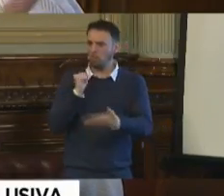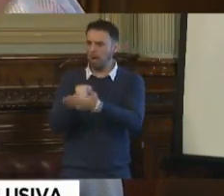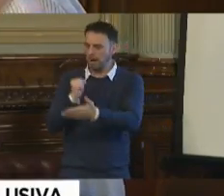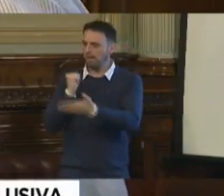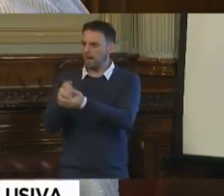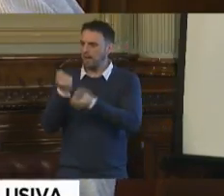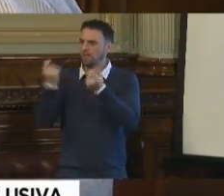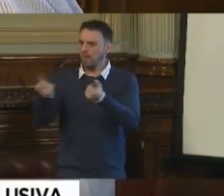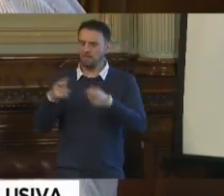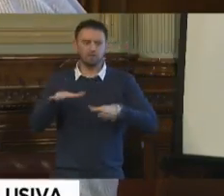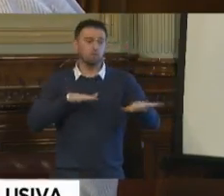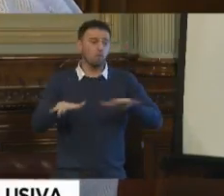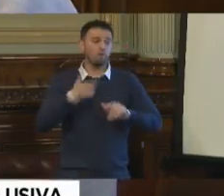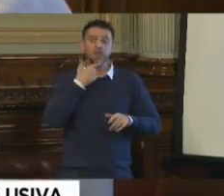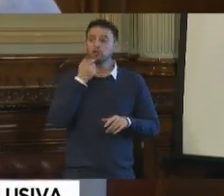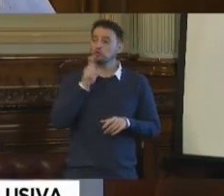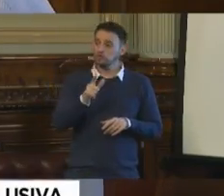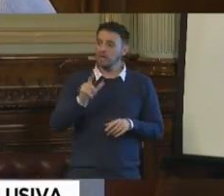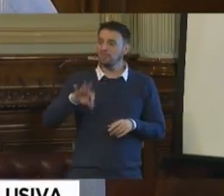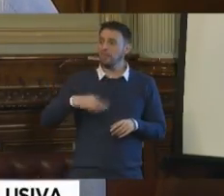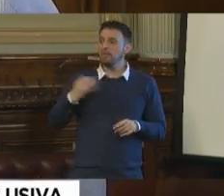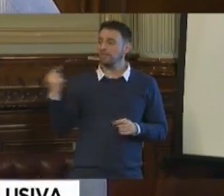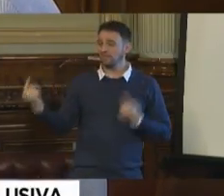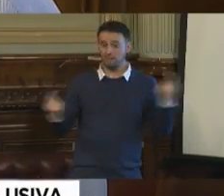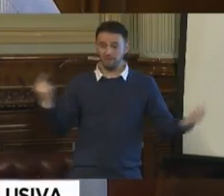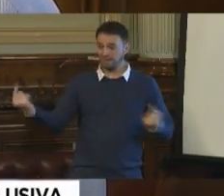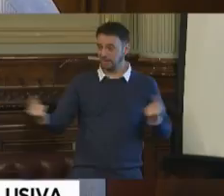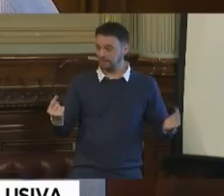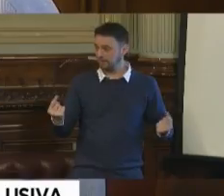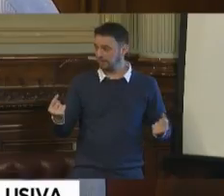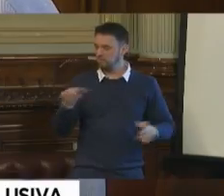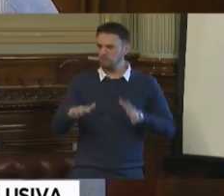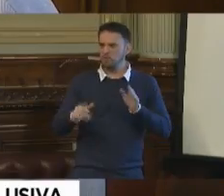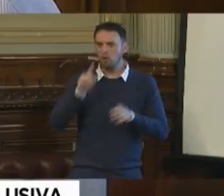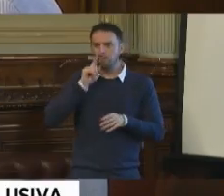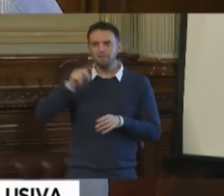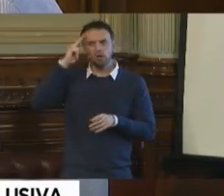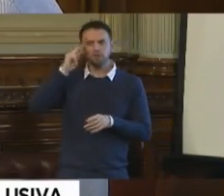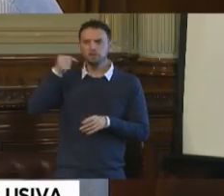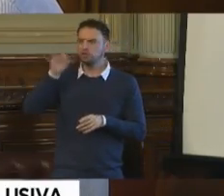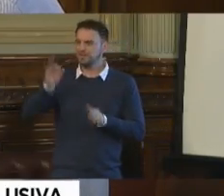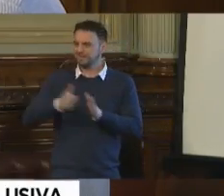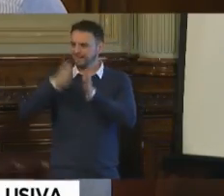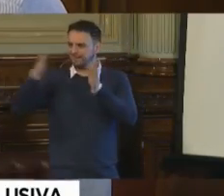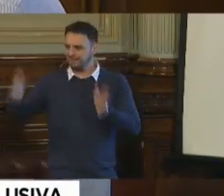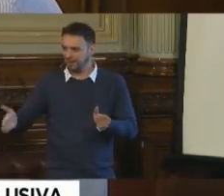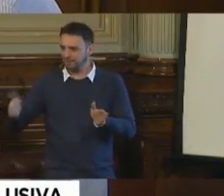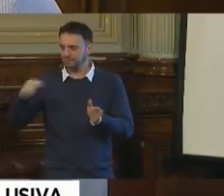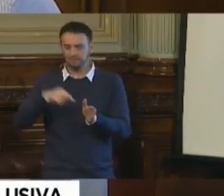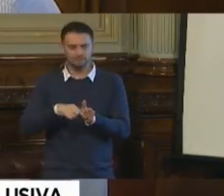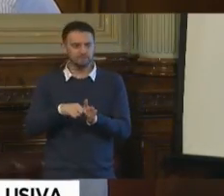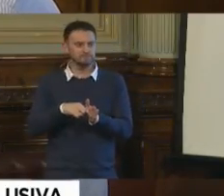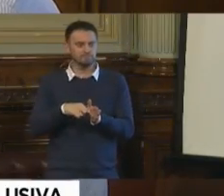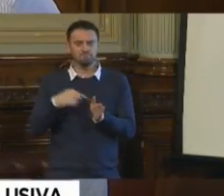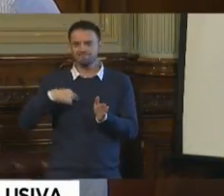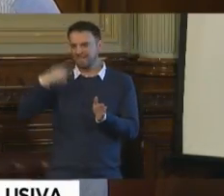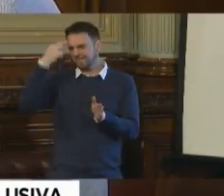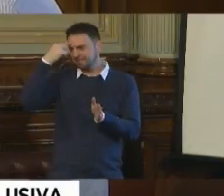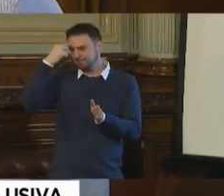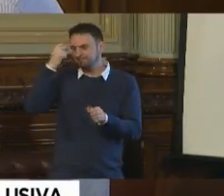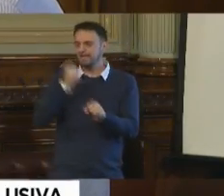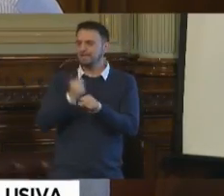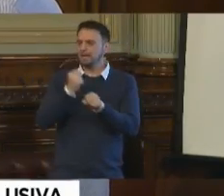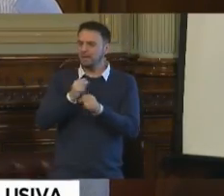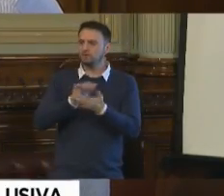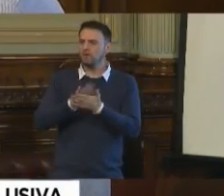con los movimientos sociales de vida independiente que surgen a partir de la década del 60 se empieza a trabajar la idea